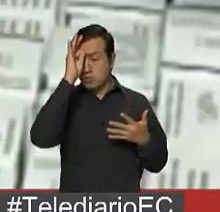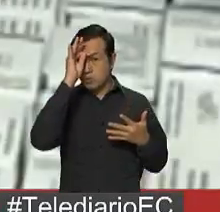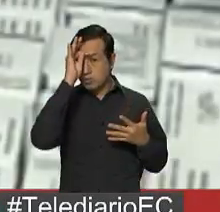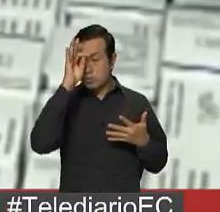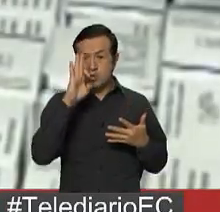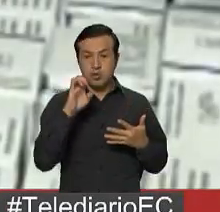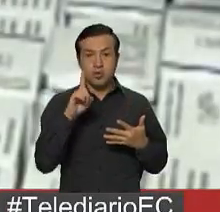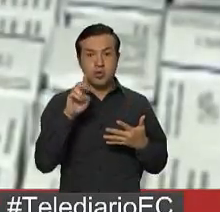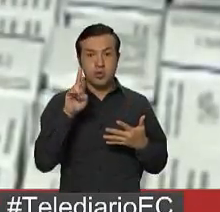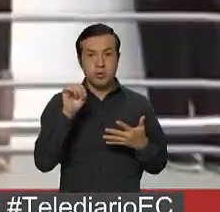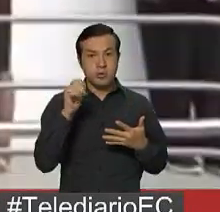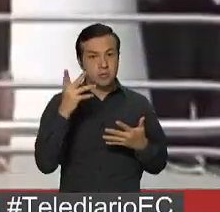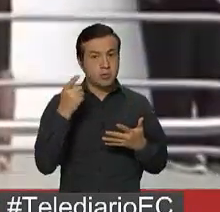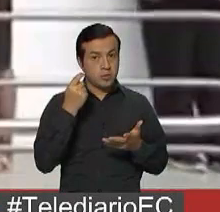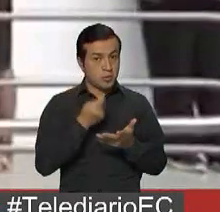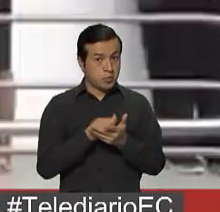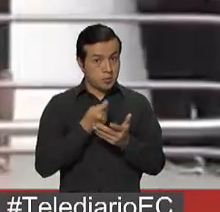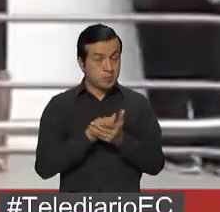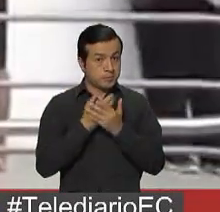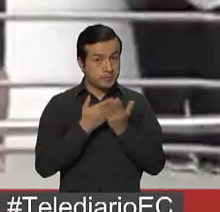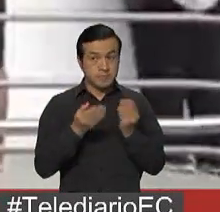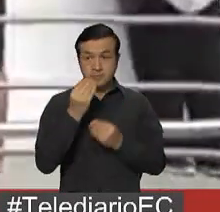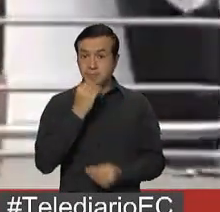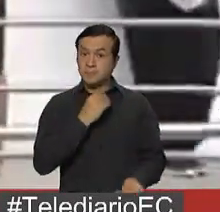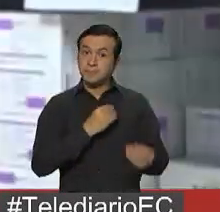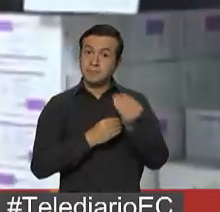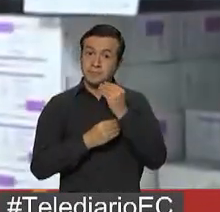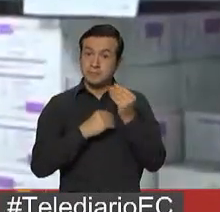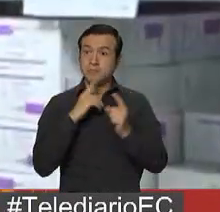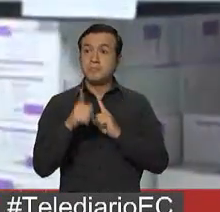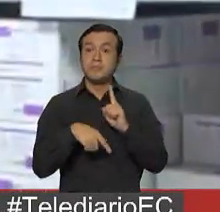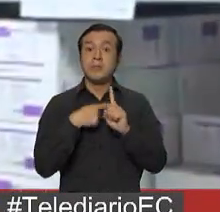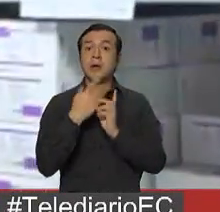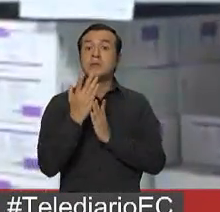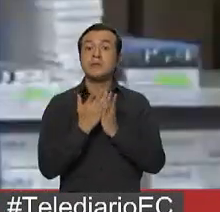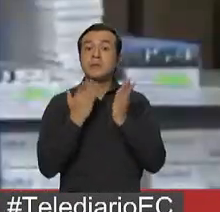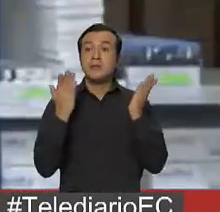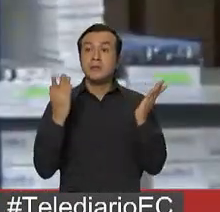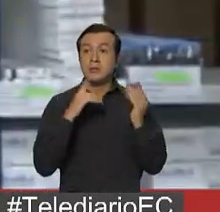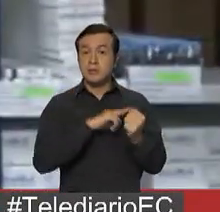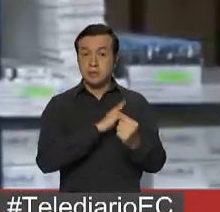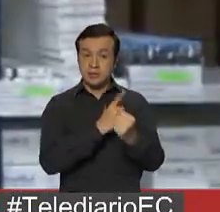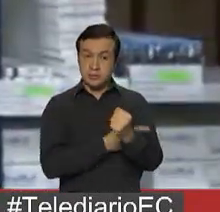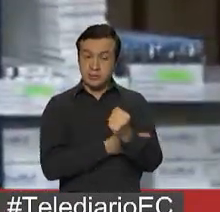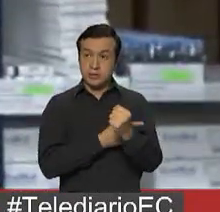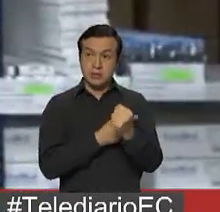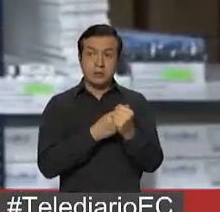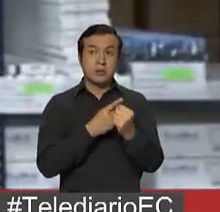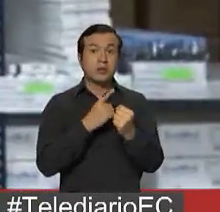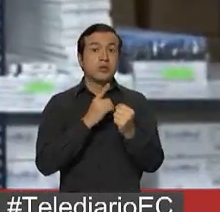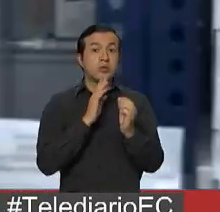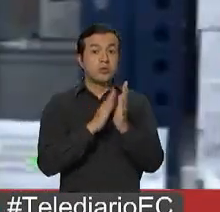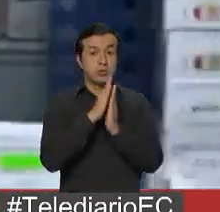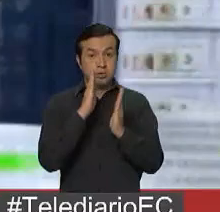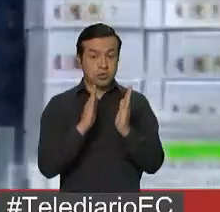maldonado carbo compras de kits alimenticios y servicios de fortalecimiento de la imagen institucional en el instituto ecuatoriano